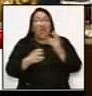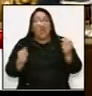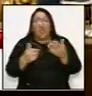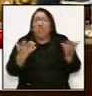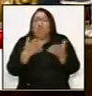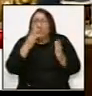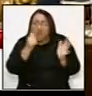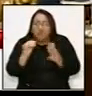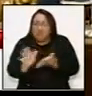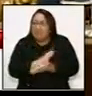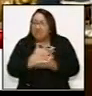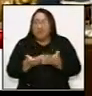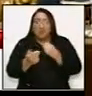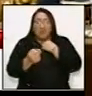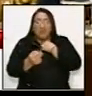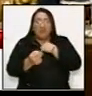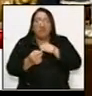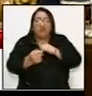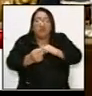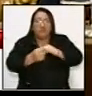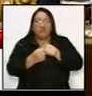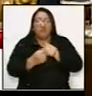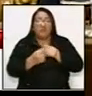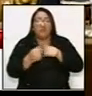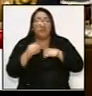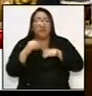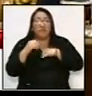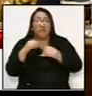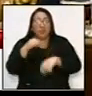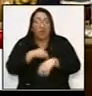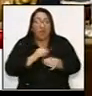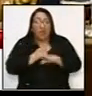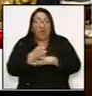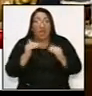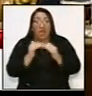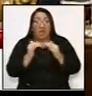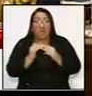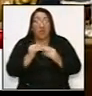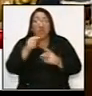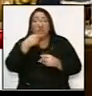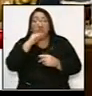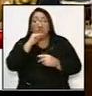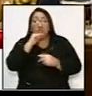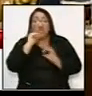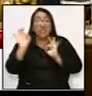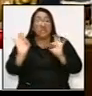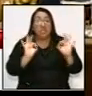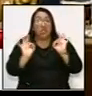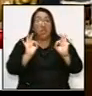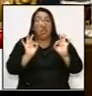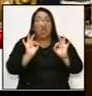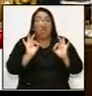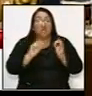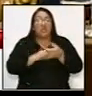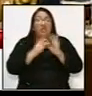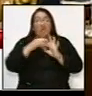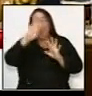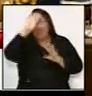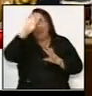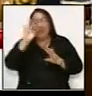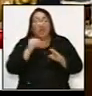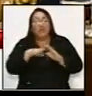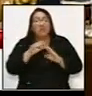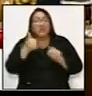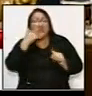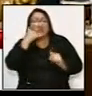aparece, desde el momento que entran a la casa, hay una persona, creo que una señorita, que entra con su